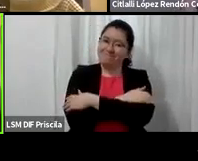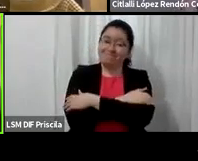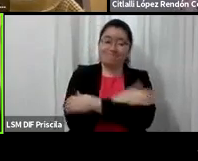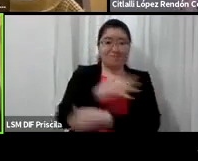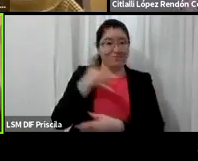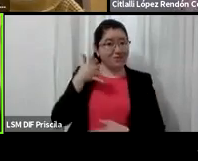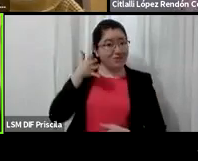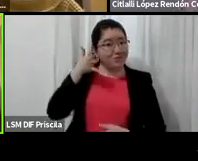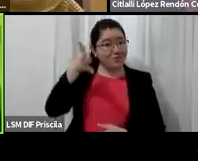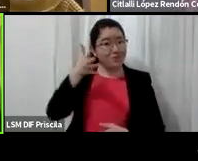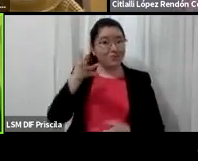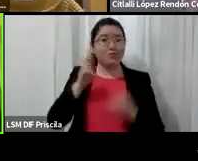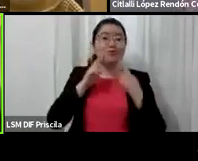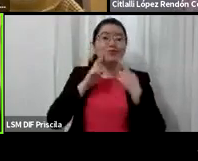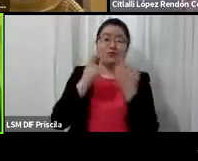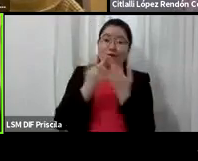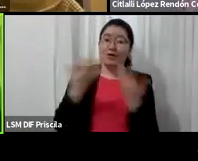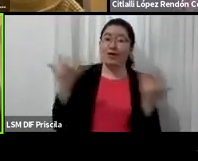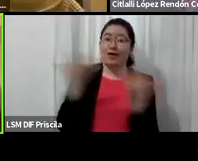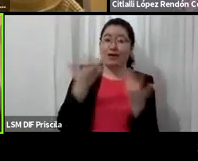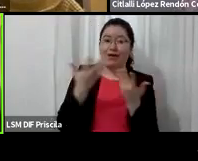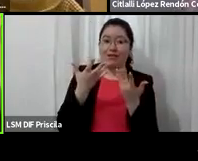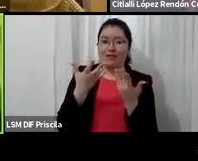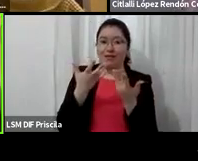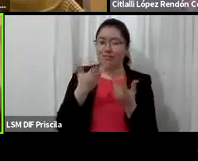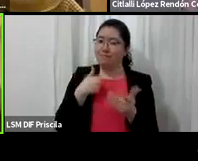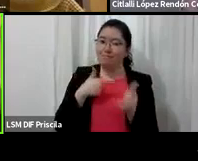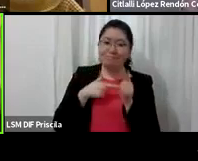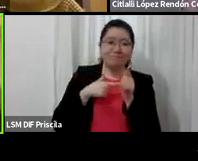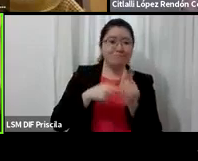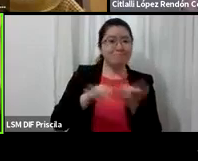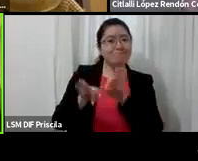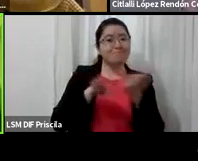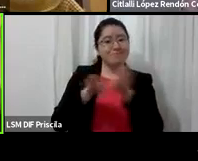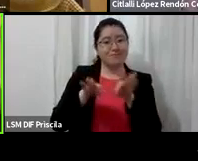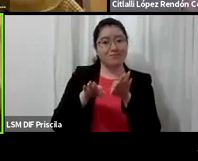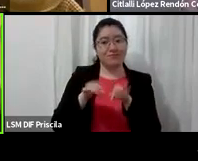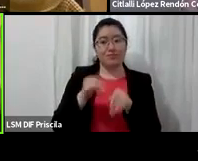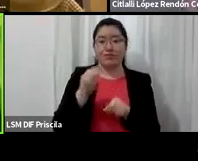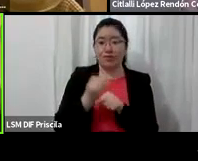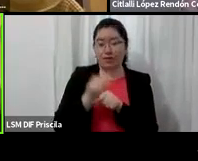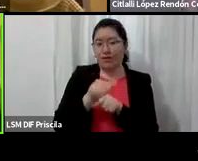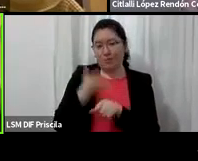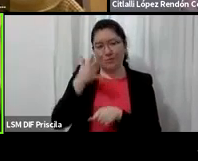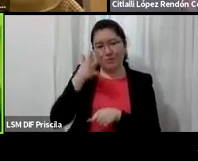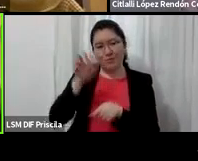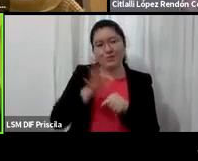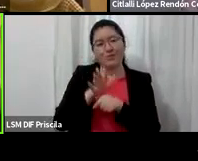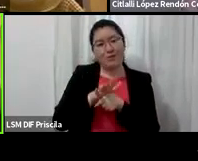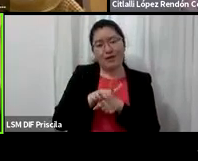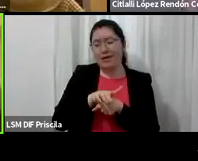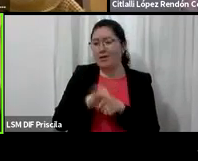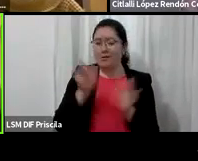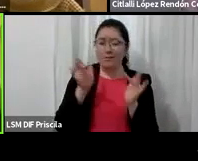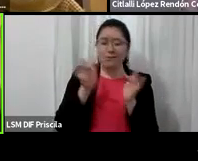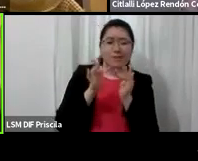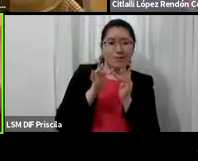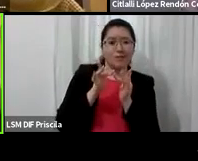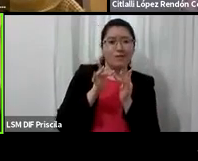sí, la exigencia para ustedes, Vida, es pues nos podamos conectar y seguir trabajando de manera, porque